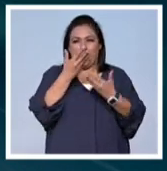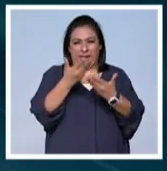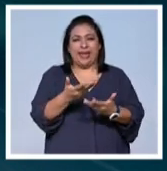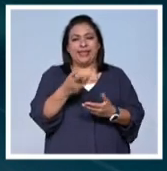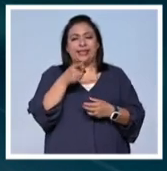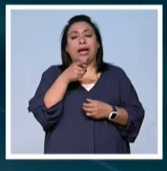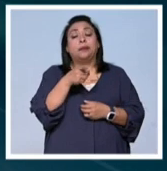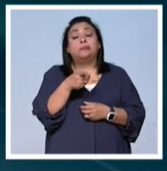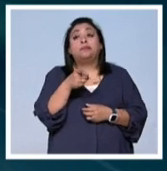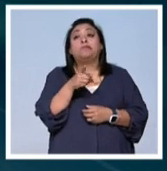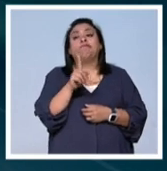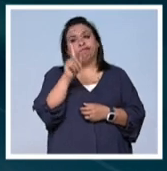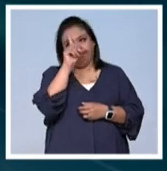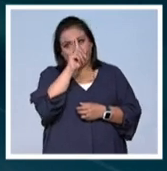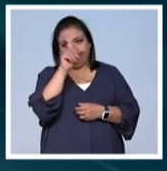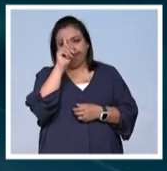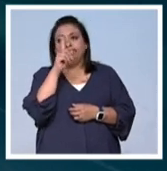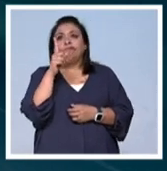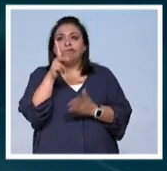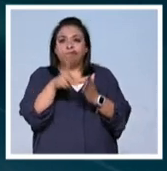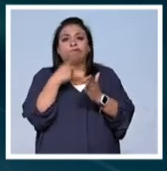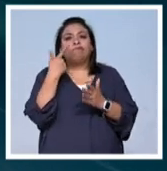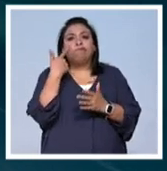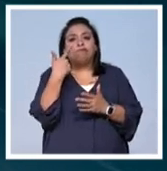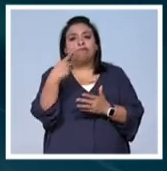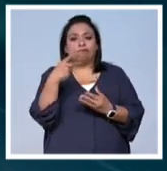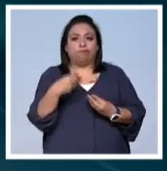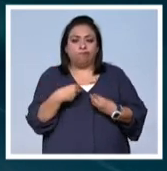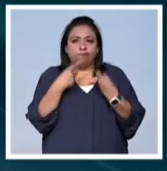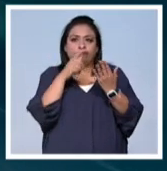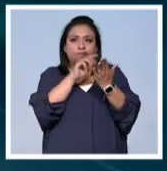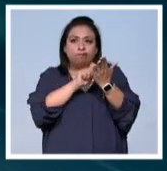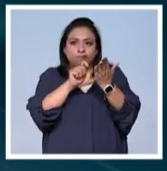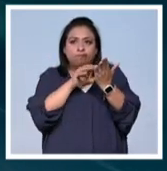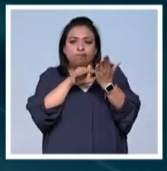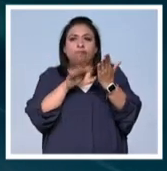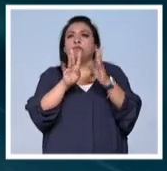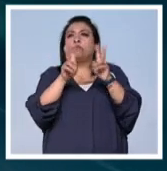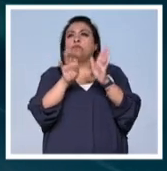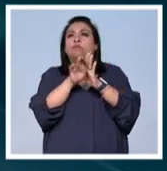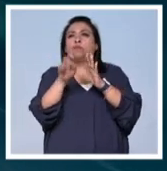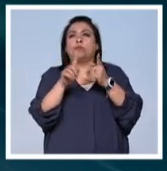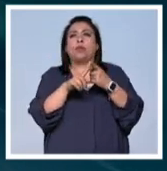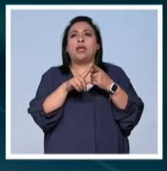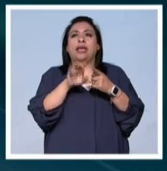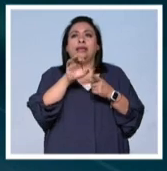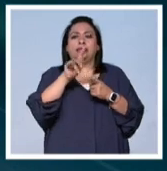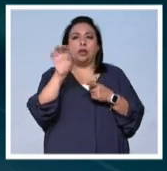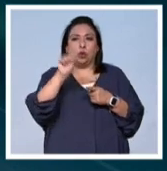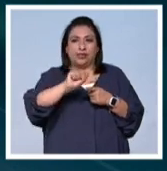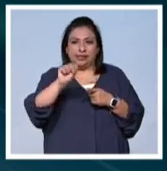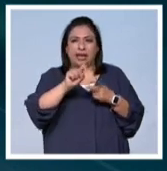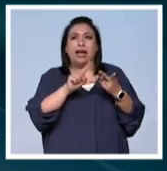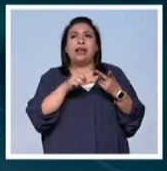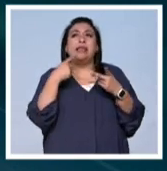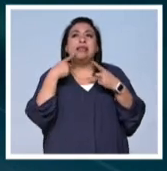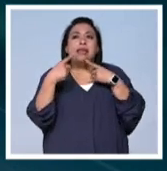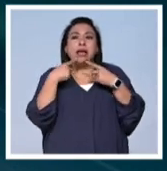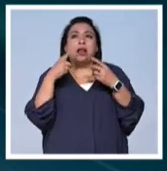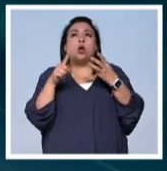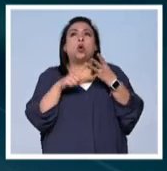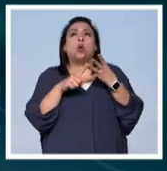y dramaturgo es recomendable acercarse a su vida y a través de títulos como la Estatua de sal los diálogos